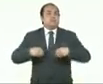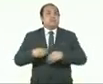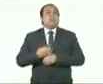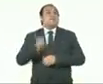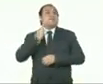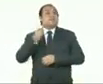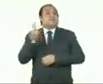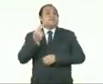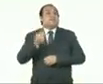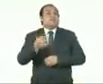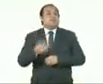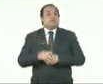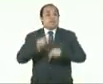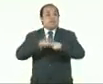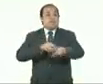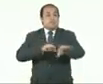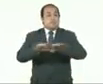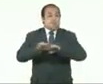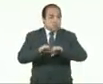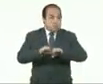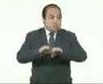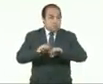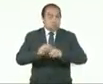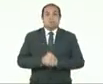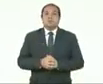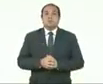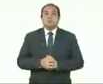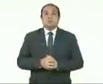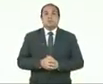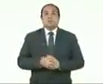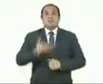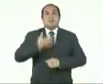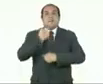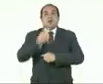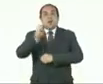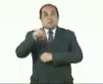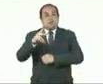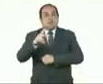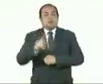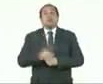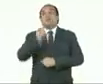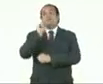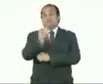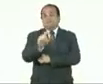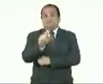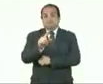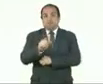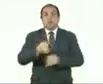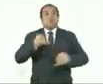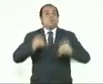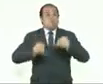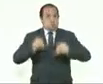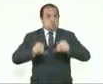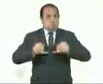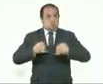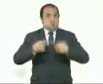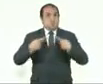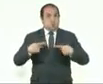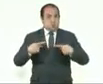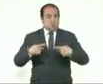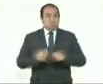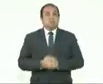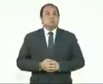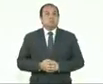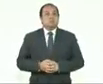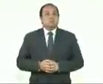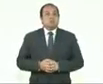pues tiene que seguir trabajando para que cada vez sean mejor los ministerios públicos y también los jueces, para que a